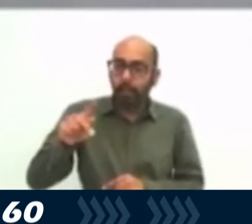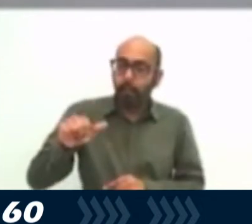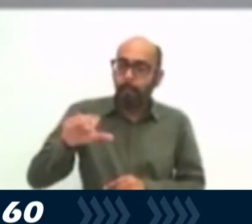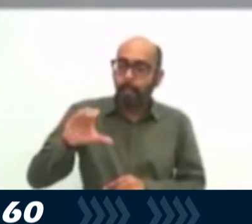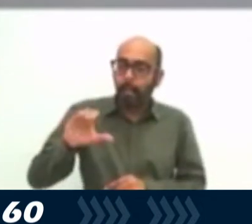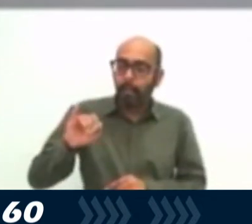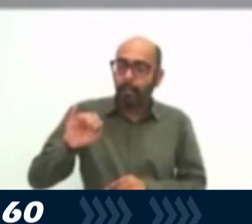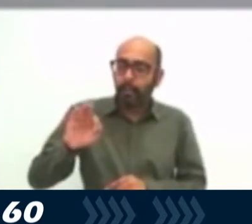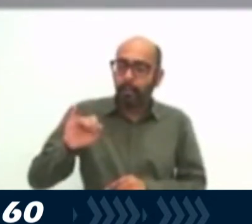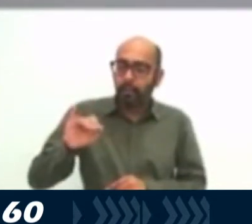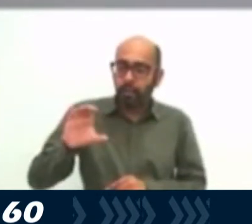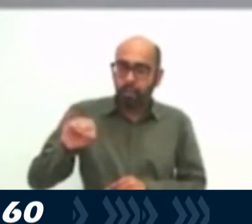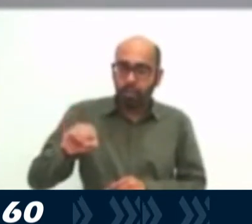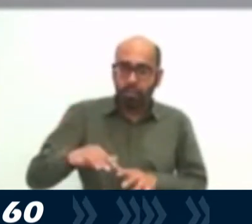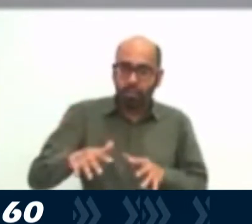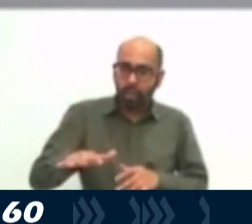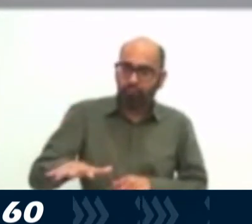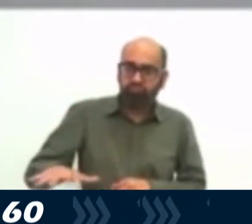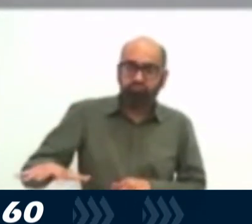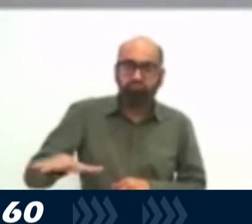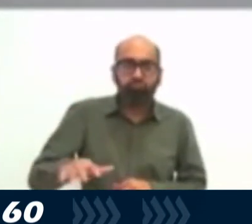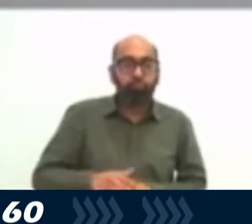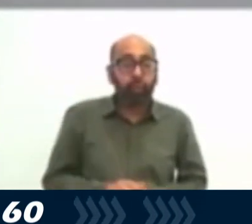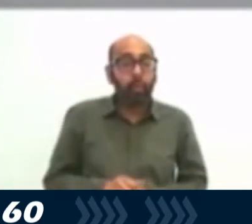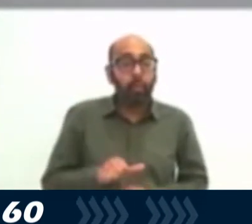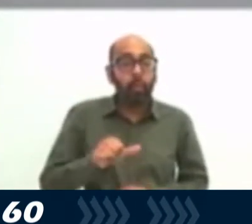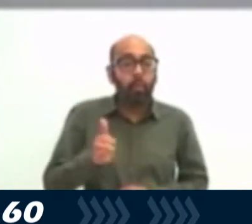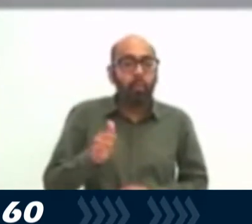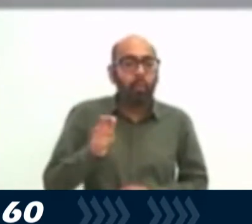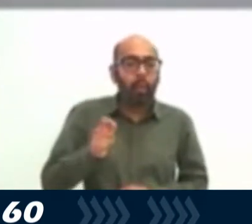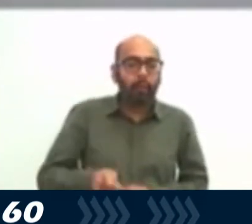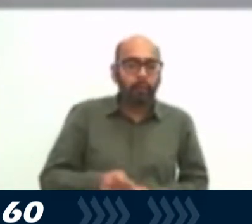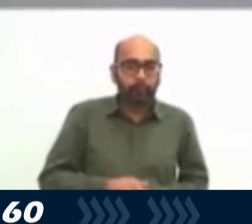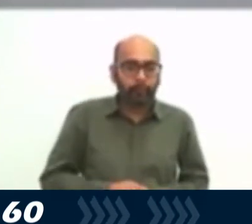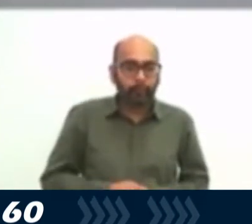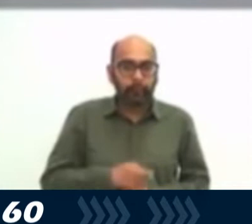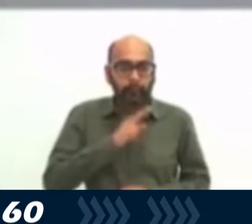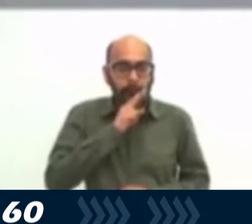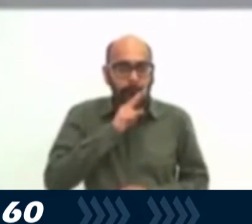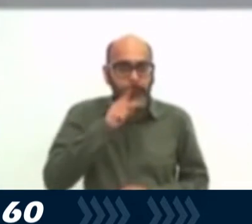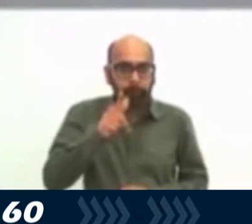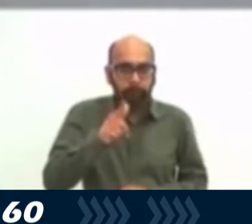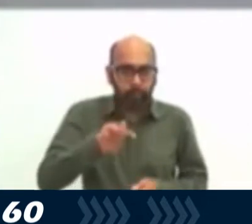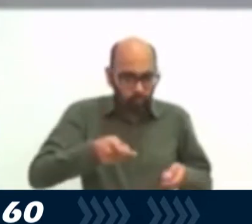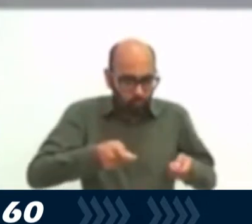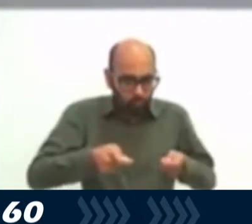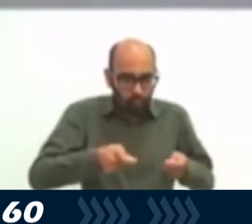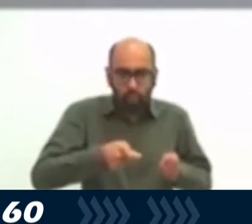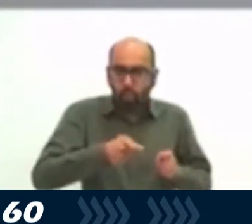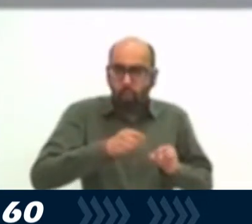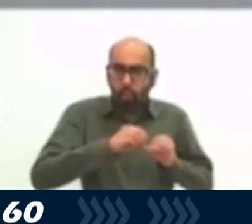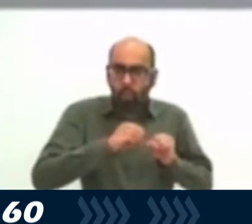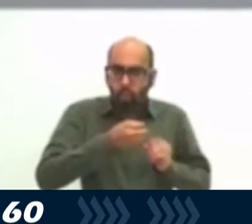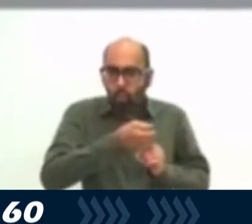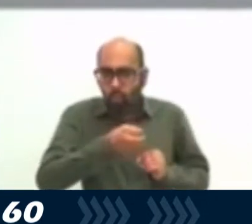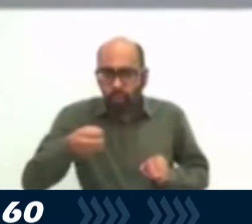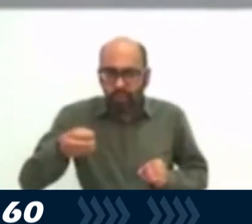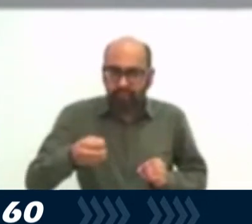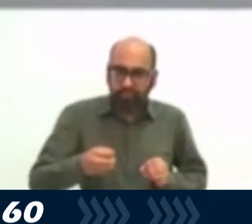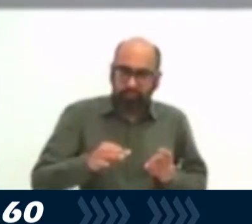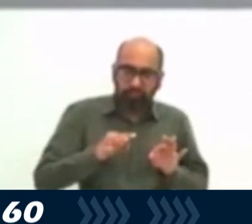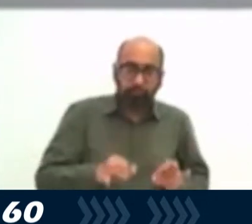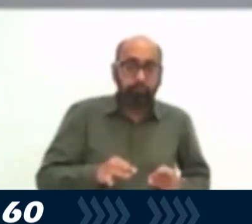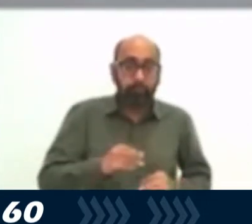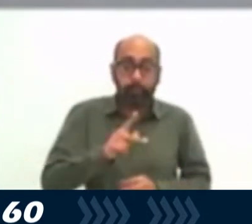Otro de los objetivos es ofertar mejores procesos logísticos e impulsar el cabotaje marítimo en